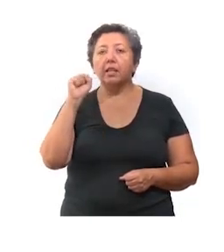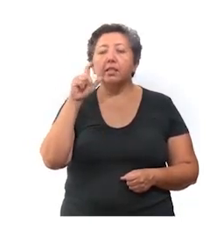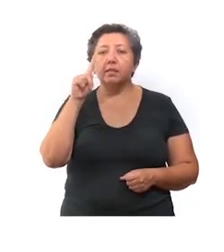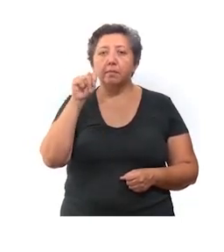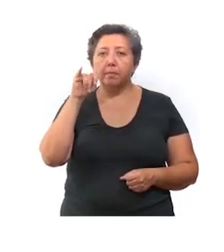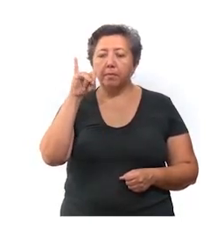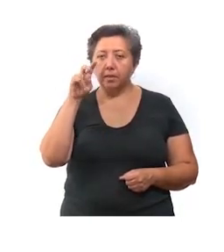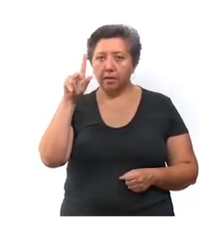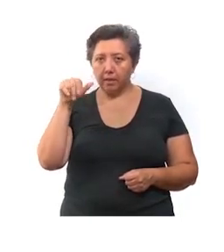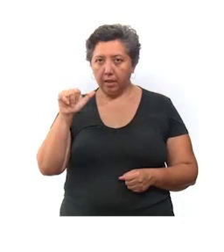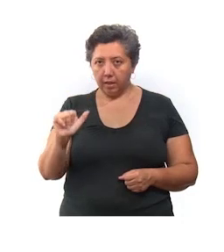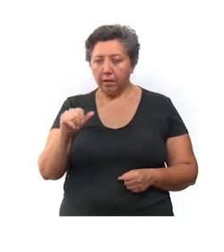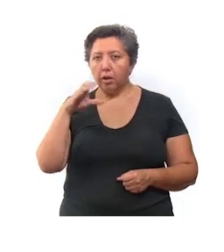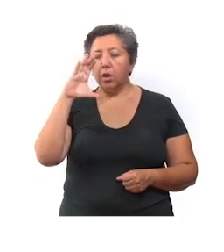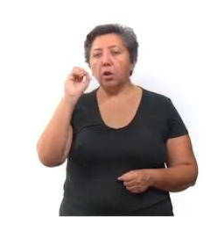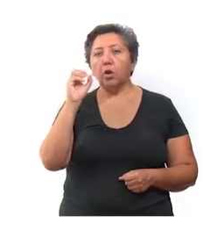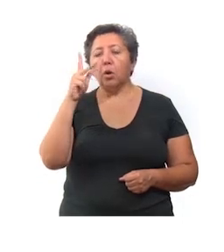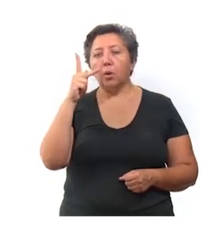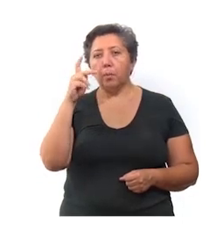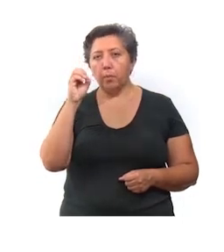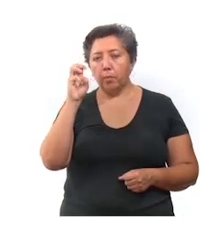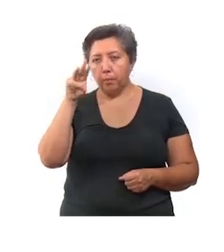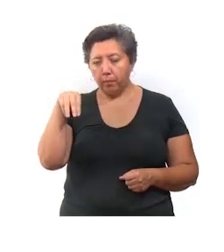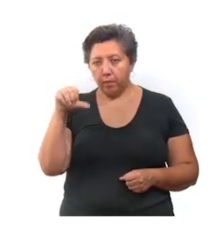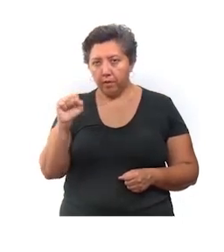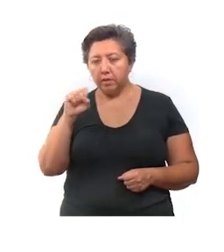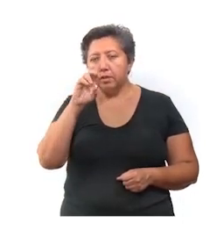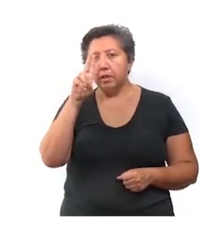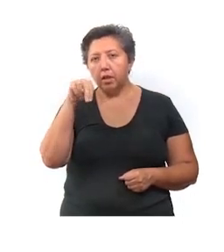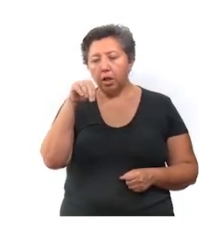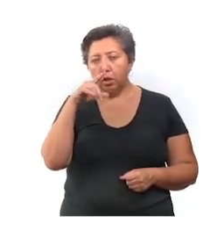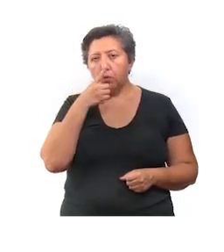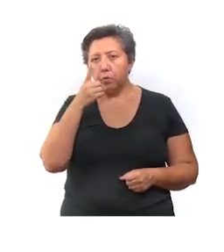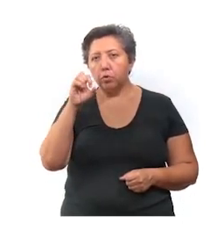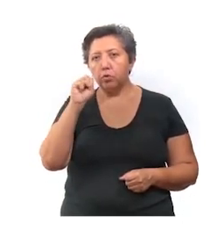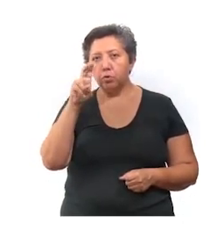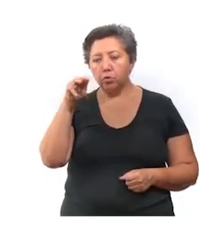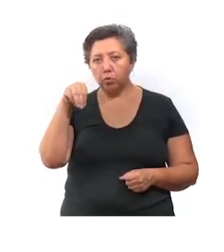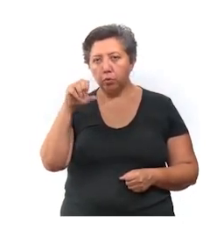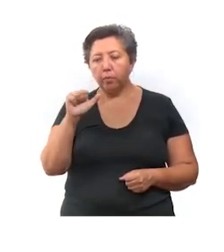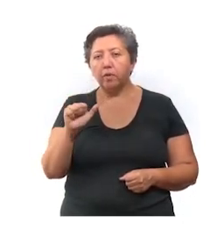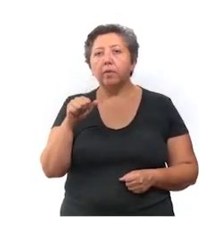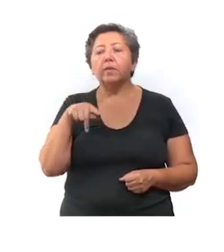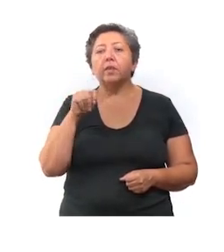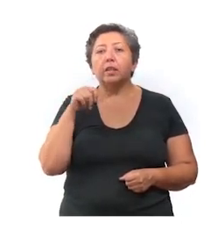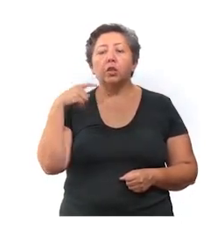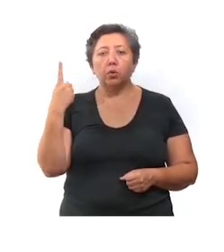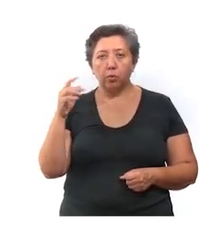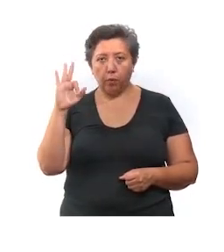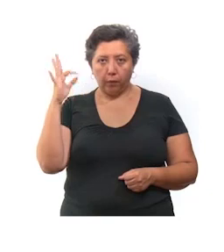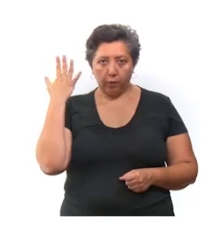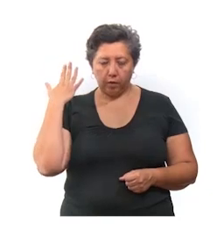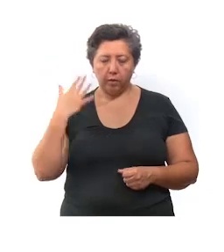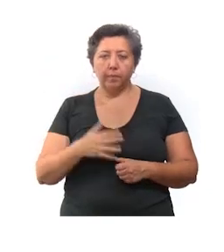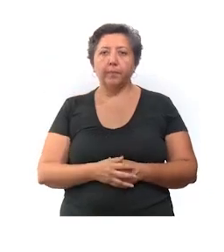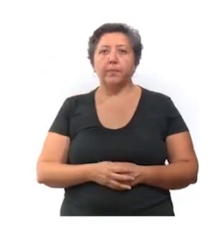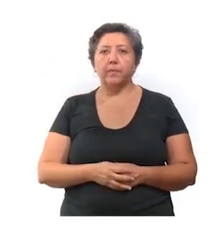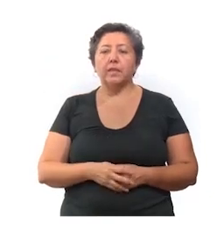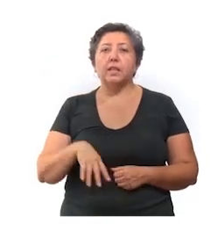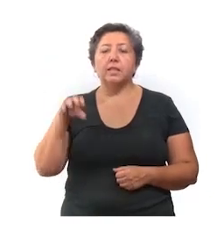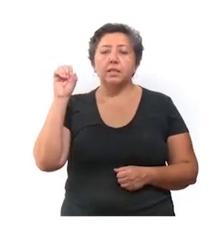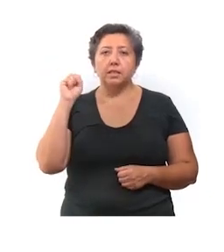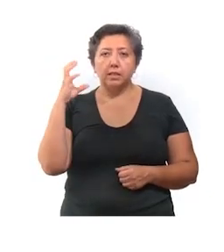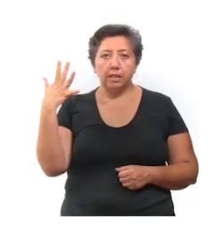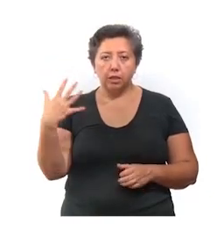Espita, Jocabá, Copomá, Maní, Zacalum, Suma, Telchac Pueblo y 1 foráneo. De